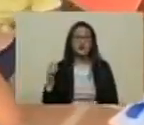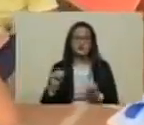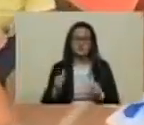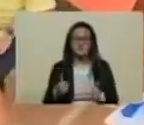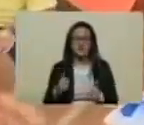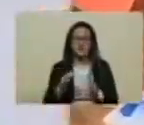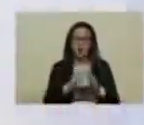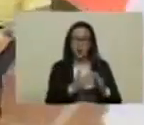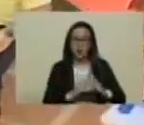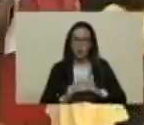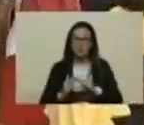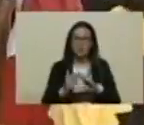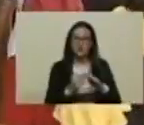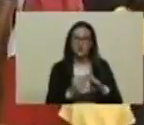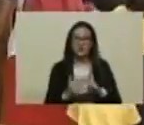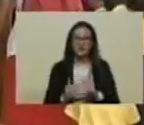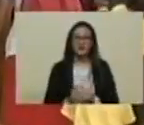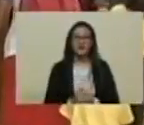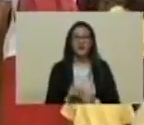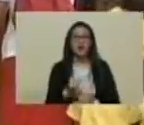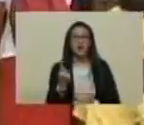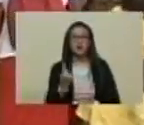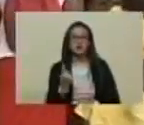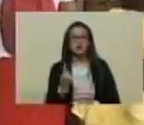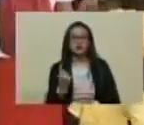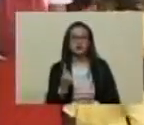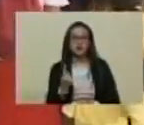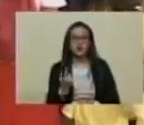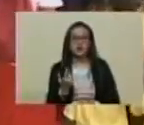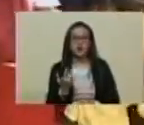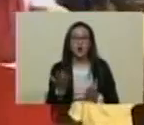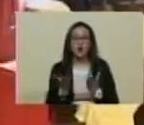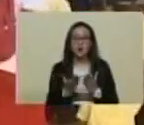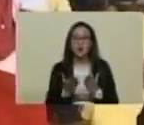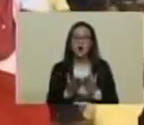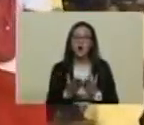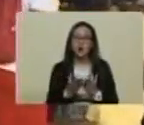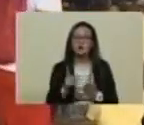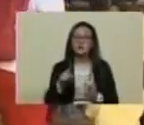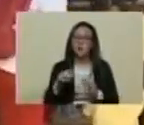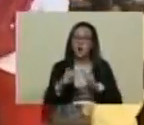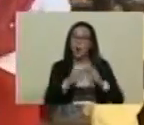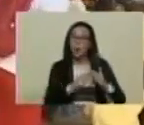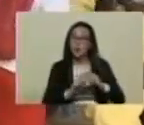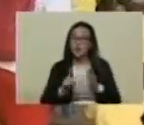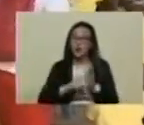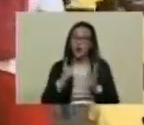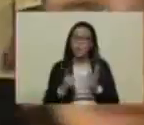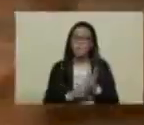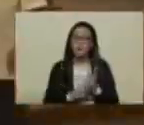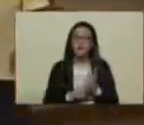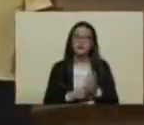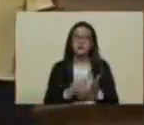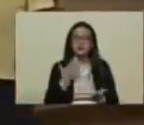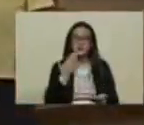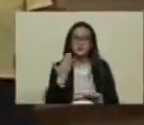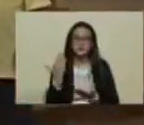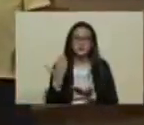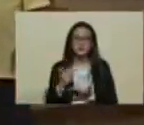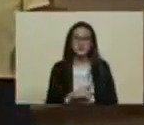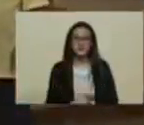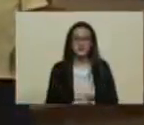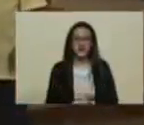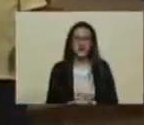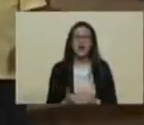también en la comunidad. Vale destacar que no solamente estamos abordando la escuela, sino que la comunidad hizo una petición y aquí estamos.